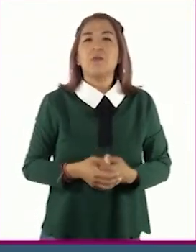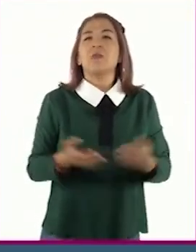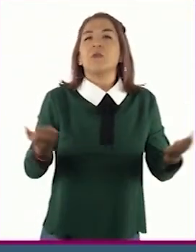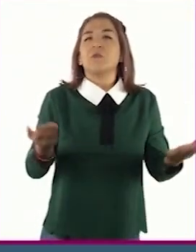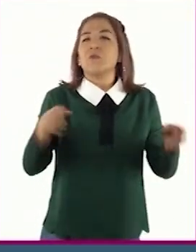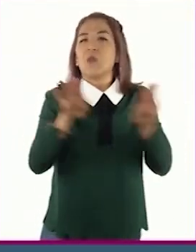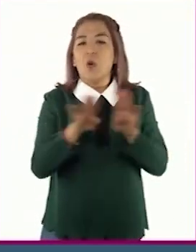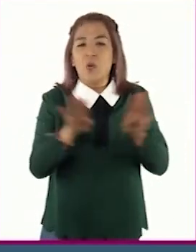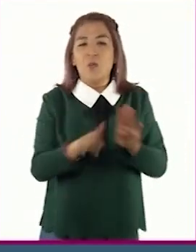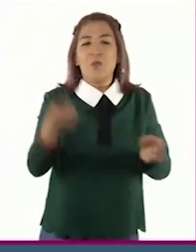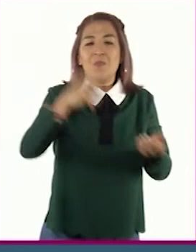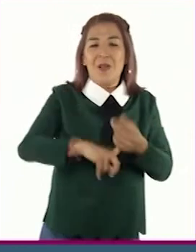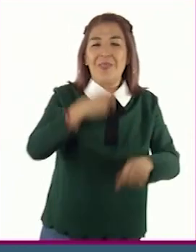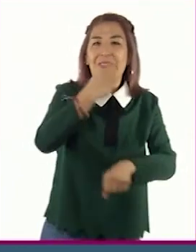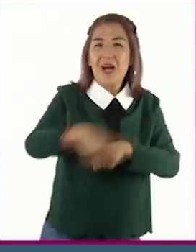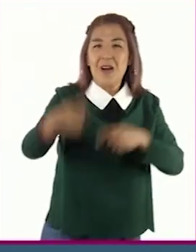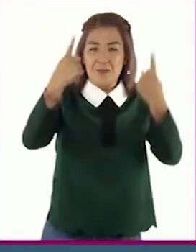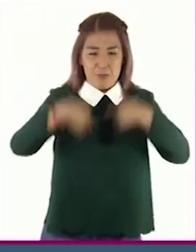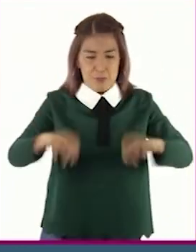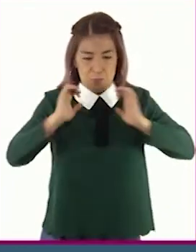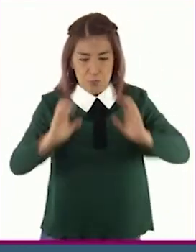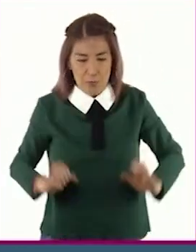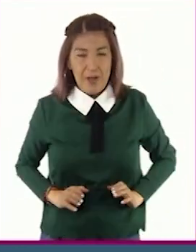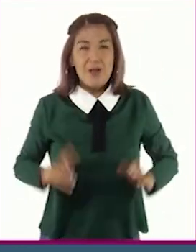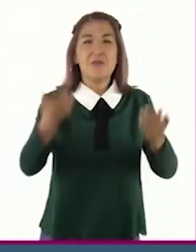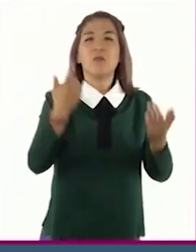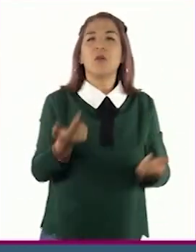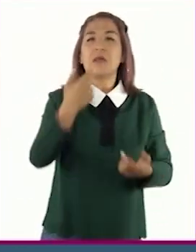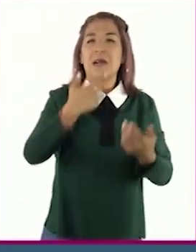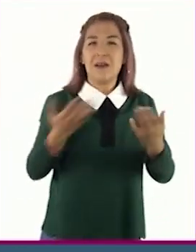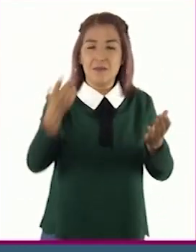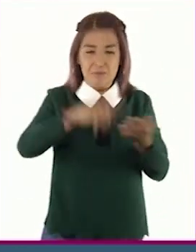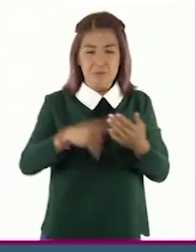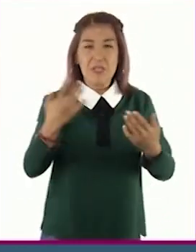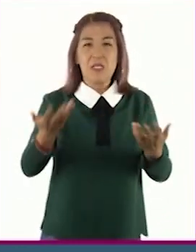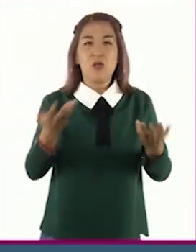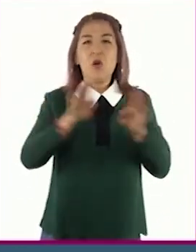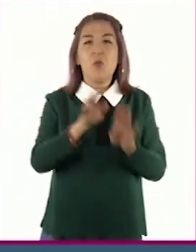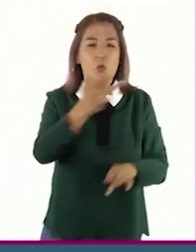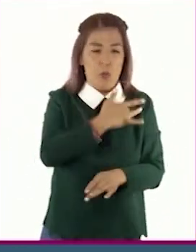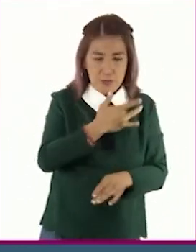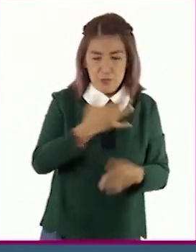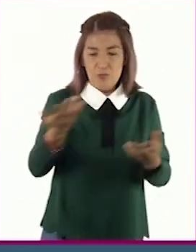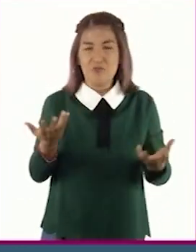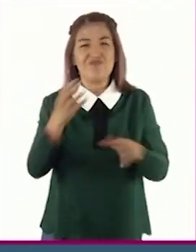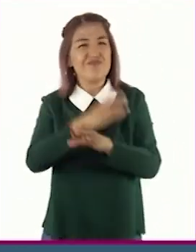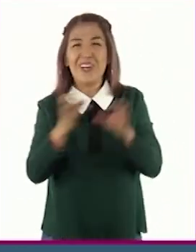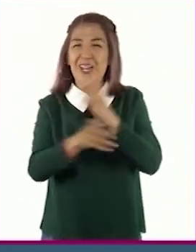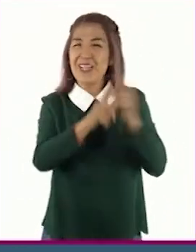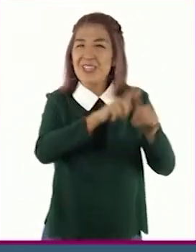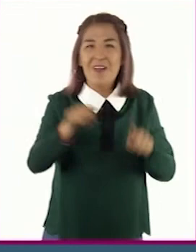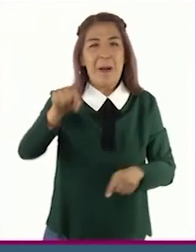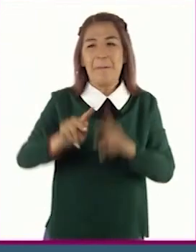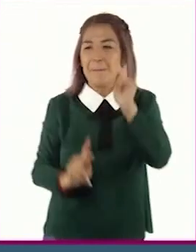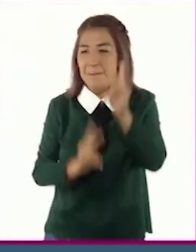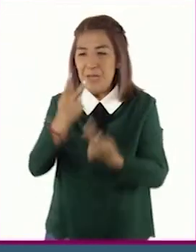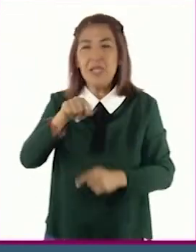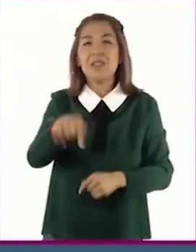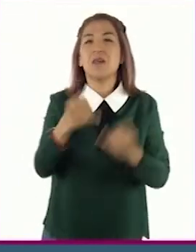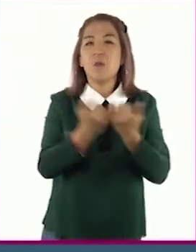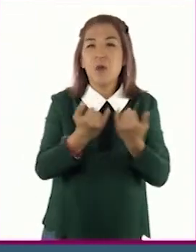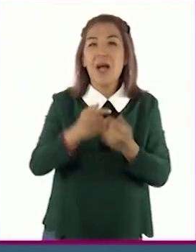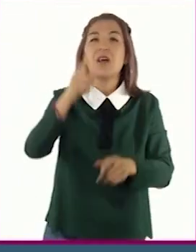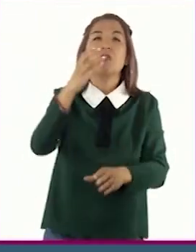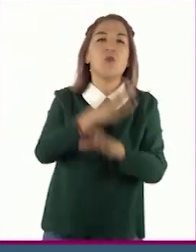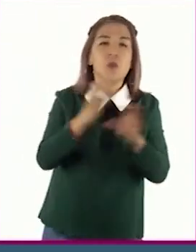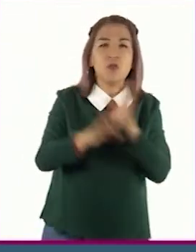afectando a las células, a los órganos o a los sistemas que componen a un organismo, también podemos saber en qué concentraciones y esto al